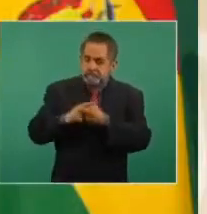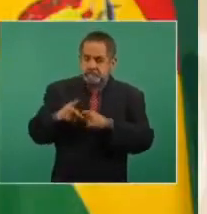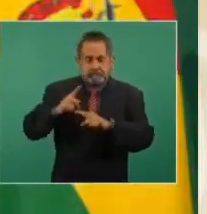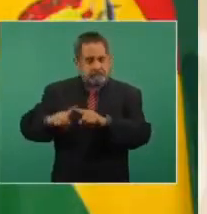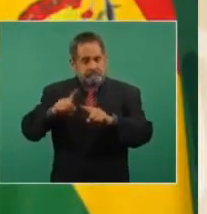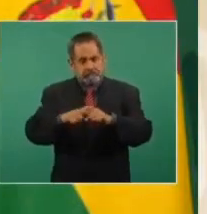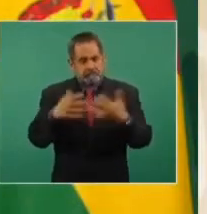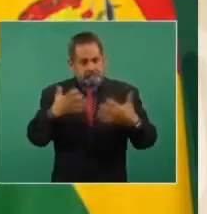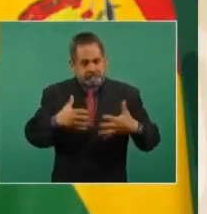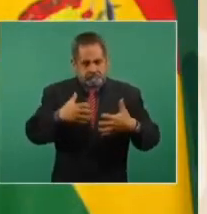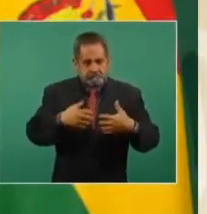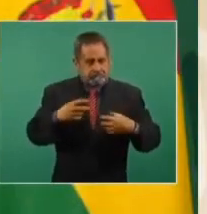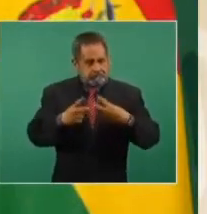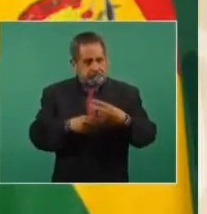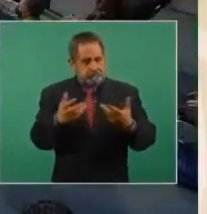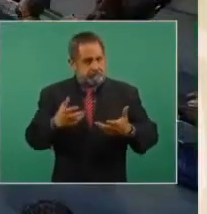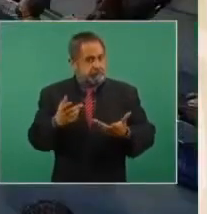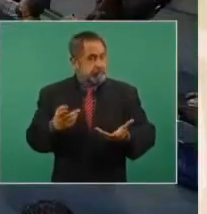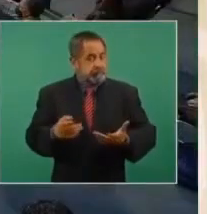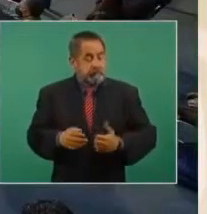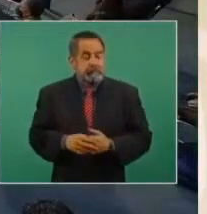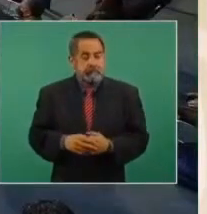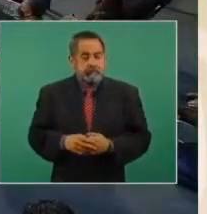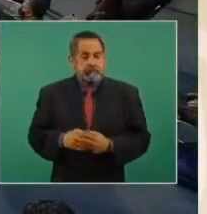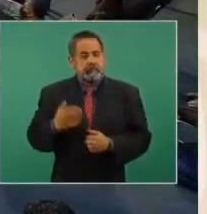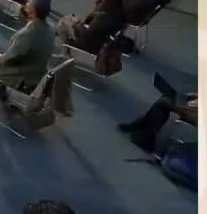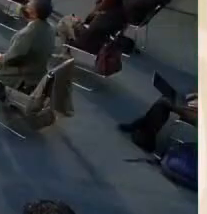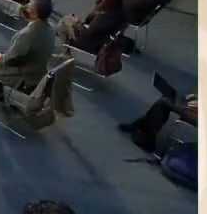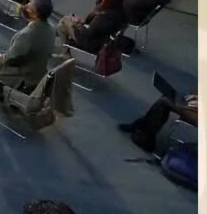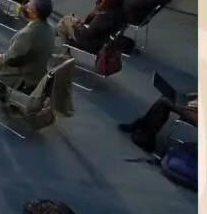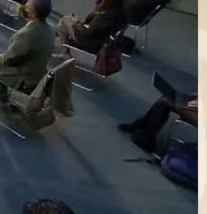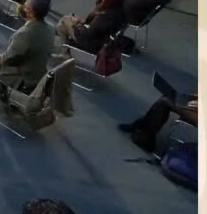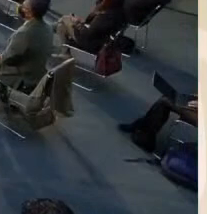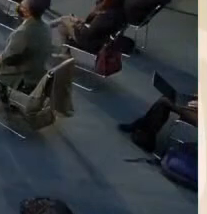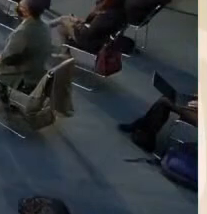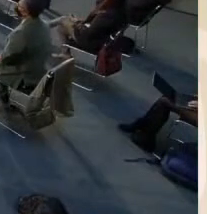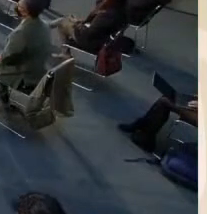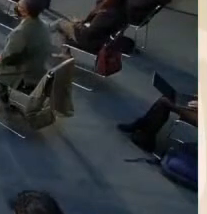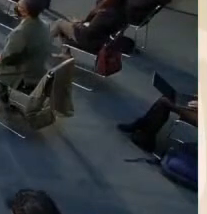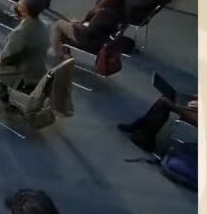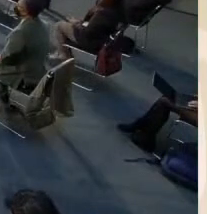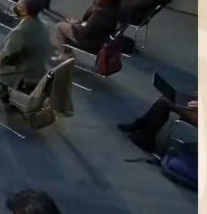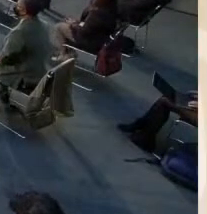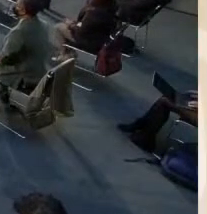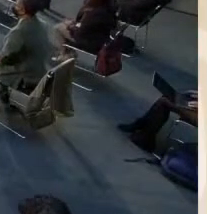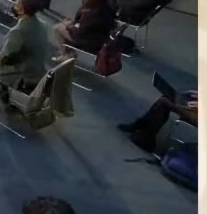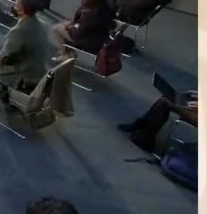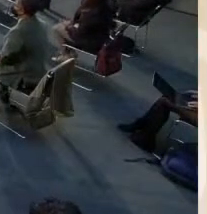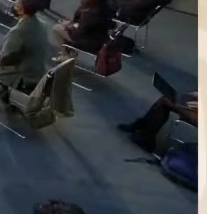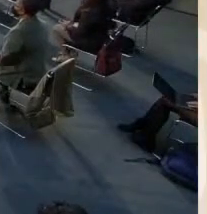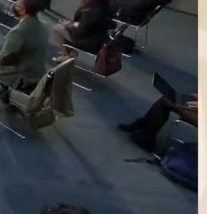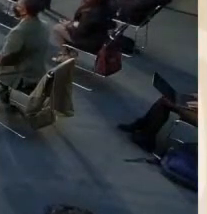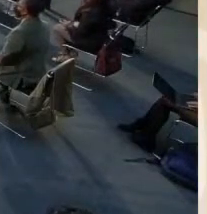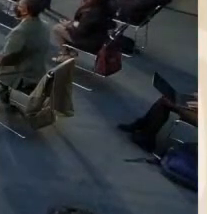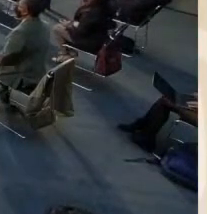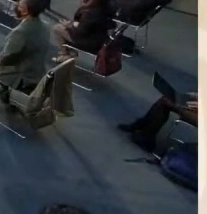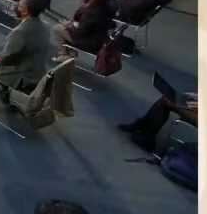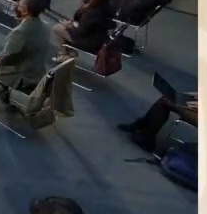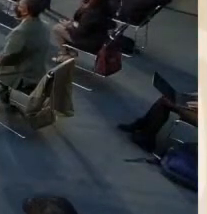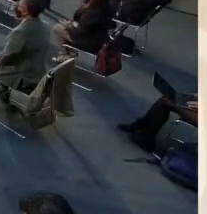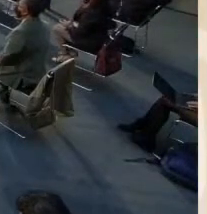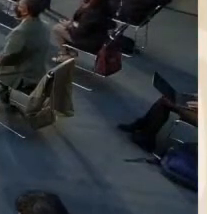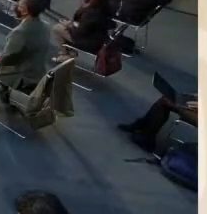producirla. Bueno, entonces en agosto se firmó un convenio con esa filosofía, con esos